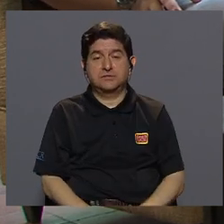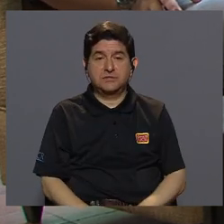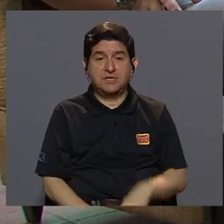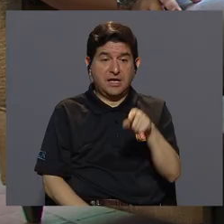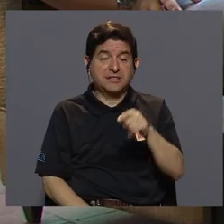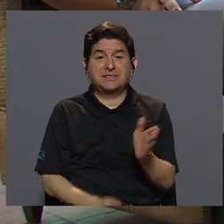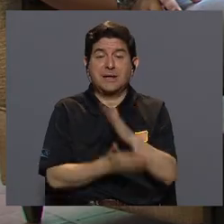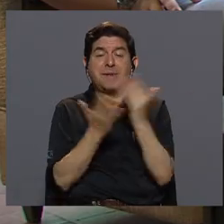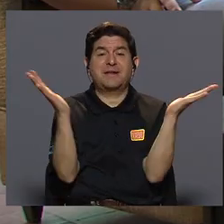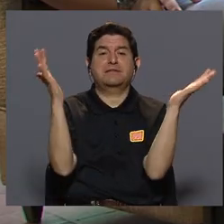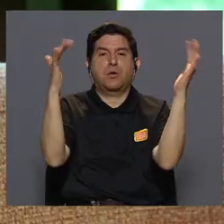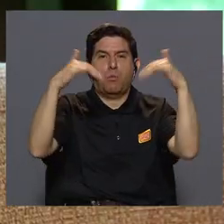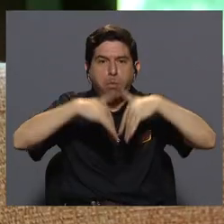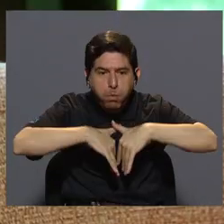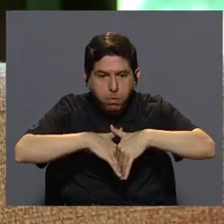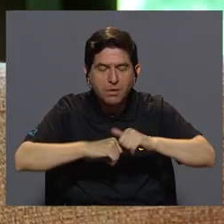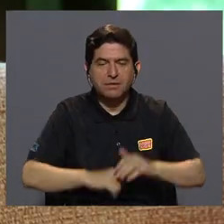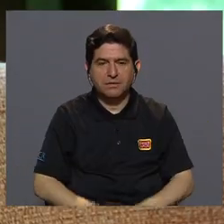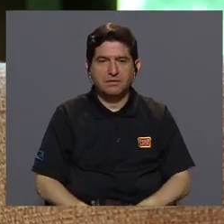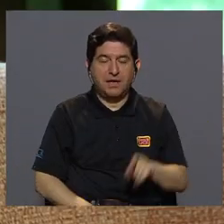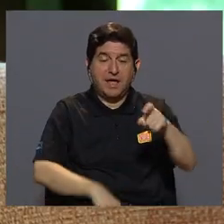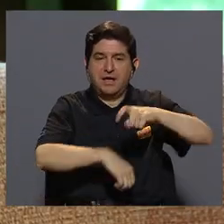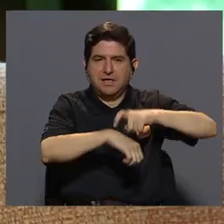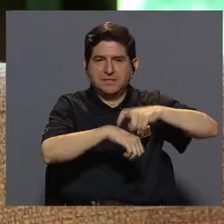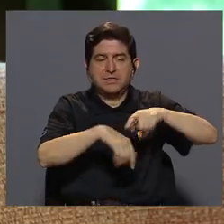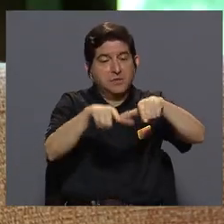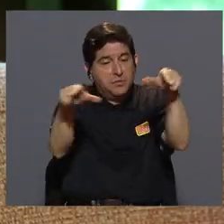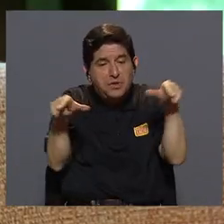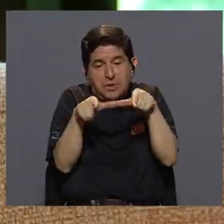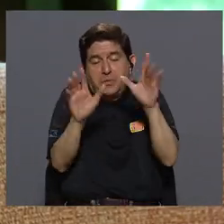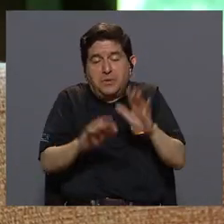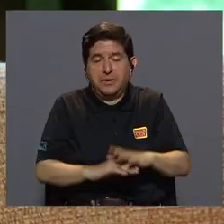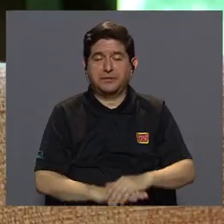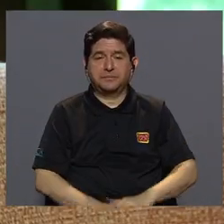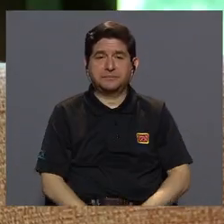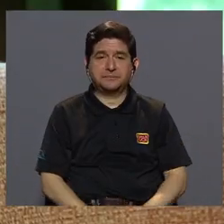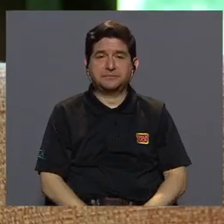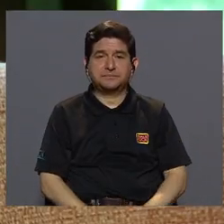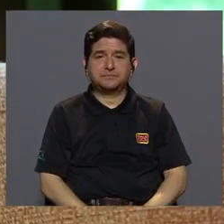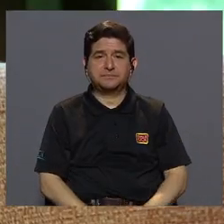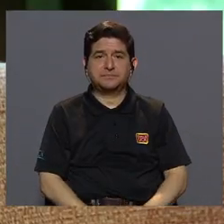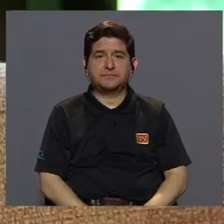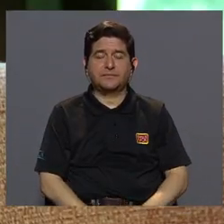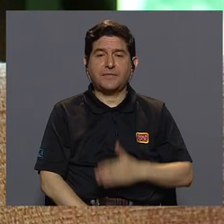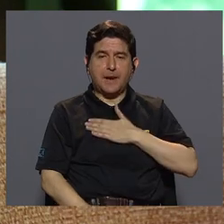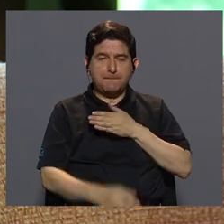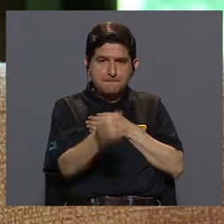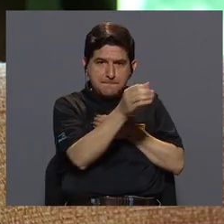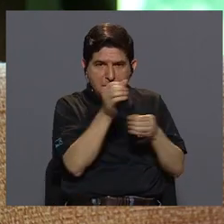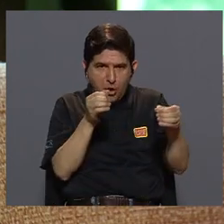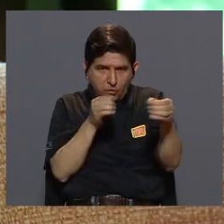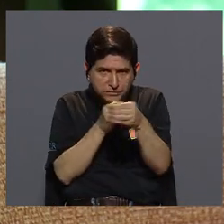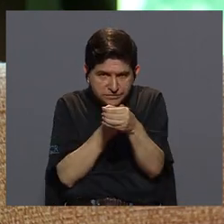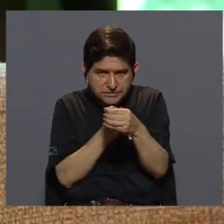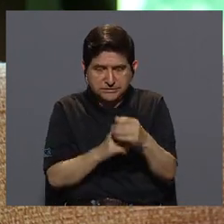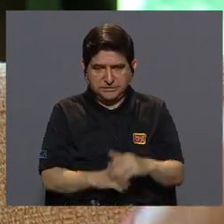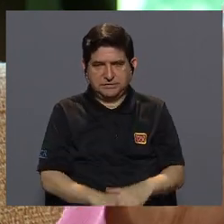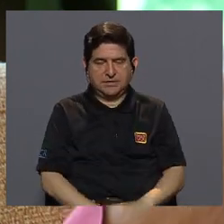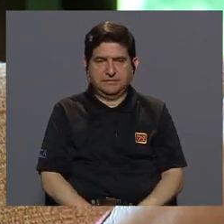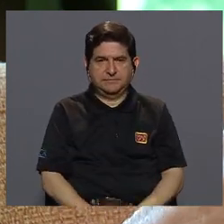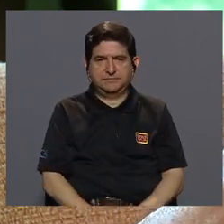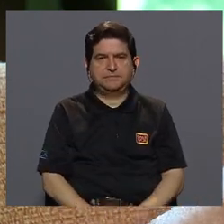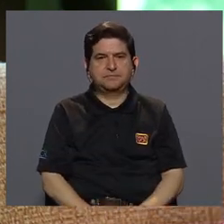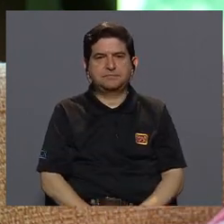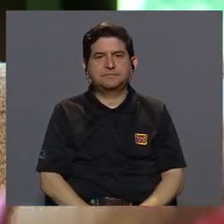es que se cayó una parte. Bueno, pero en ese tiempo estaba ahí. Y mi oficina